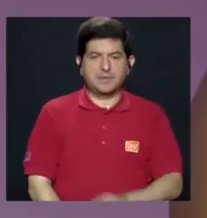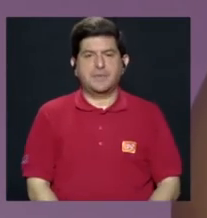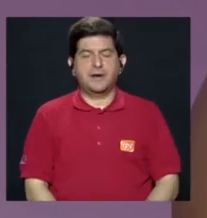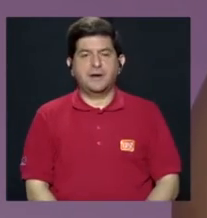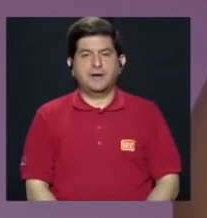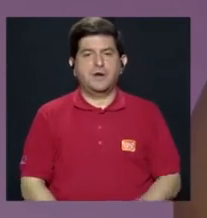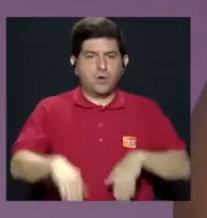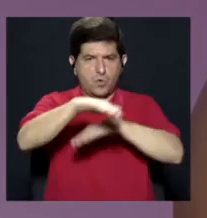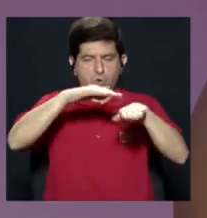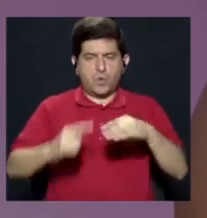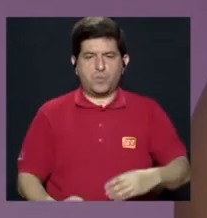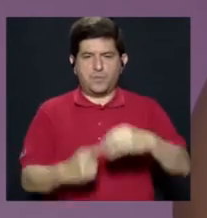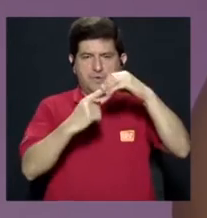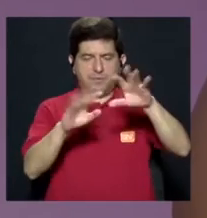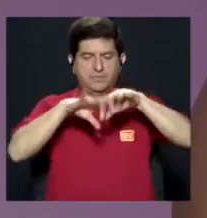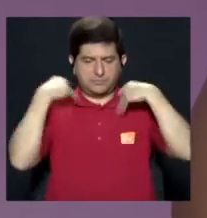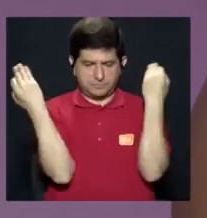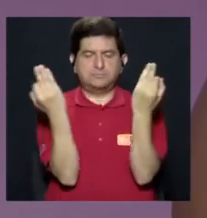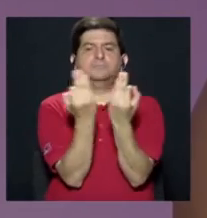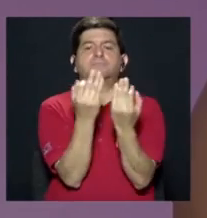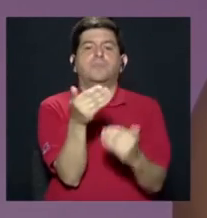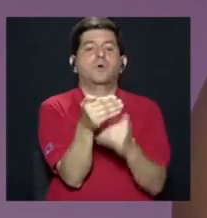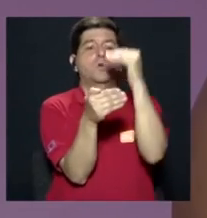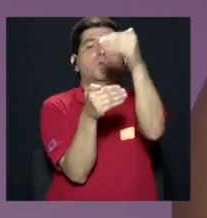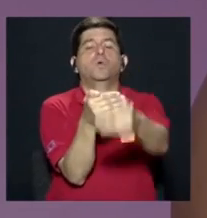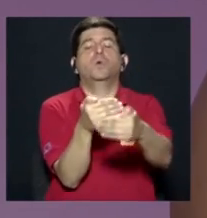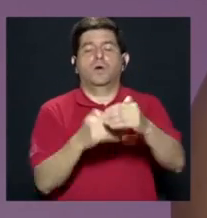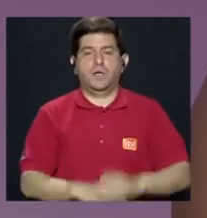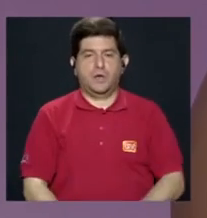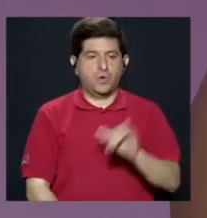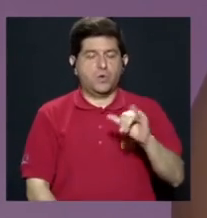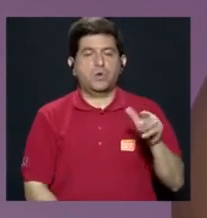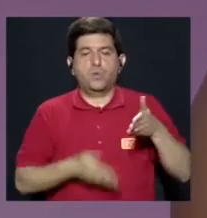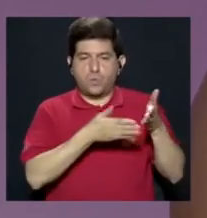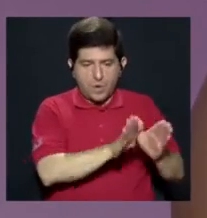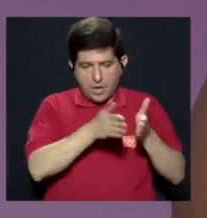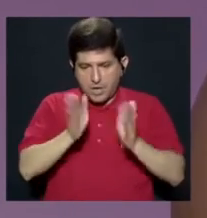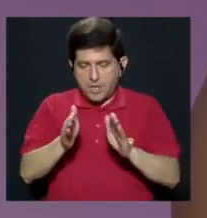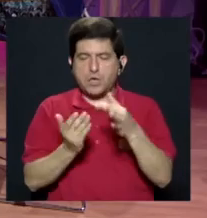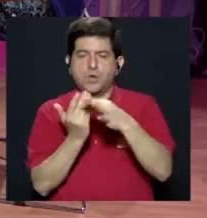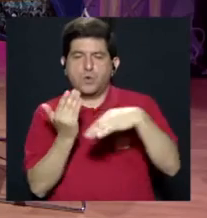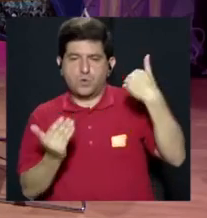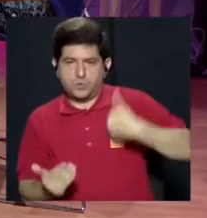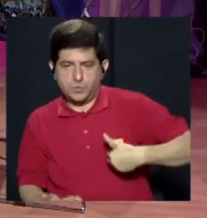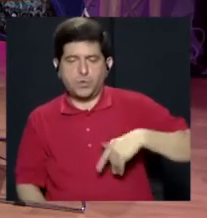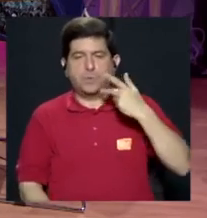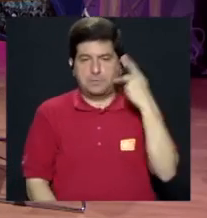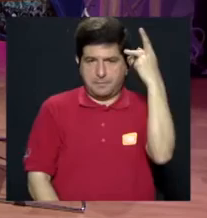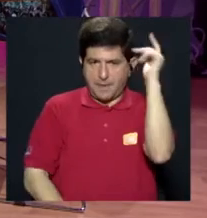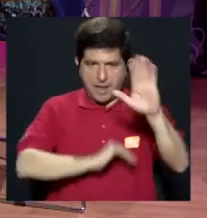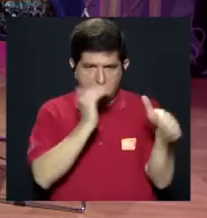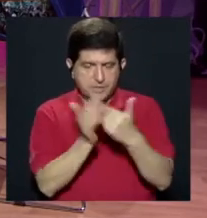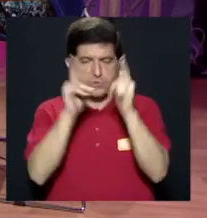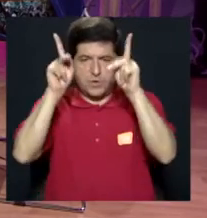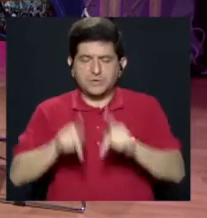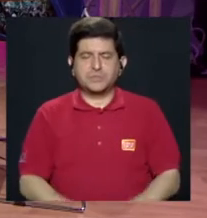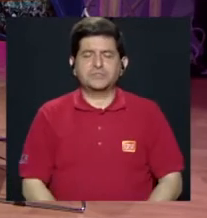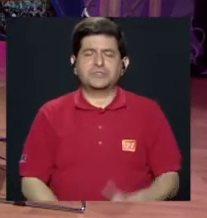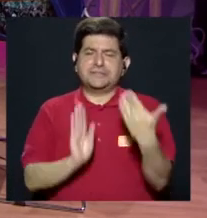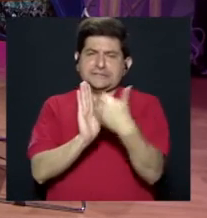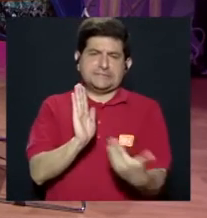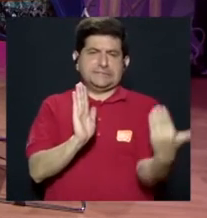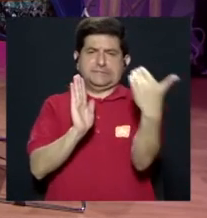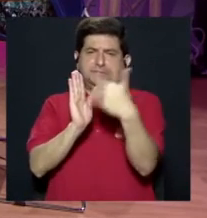pilar principal de la familia. Y de ahí vemos a sus demás hijos, vemos a su esposo, sus padres, todos los que sufrimos,